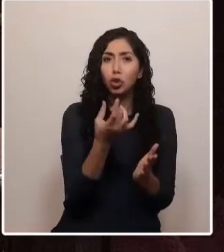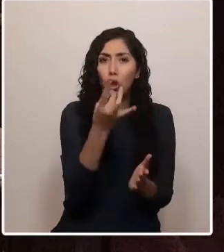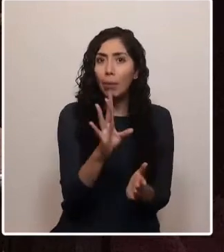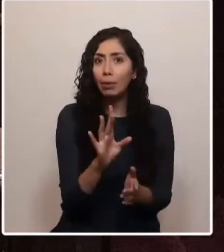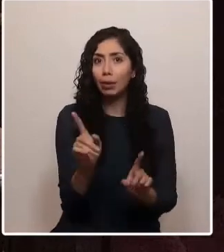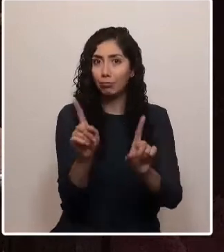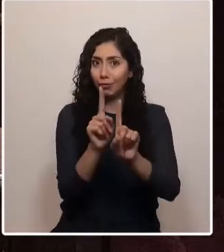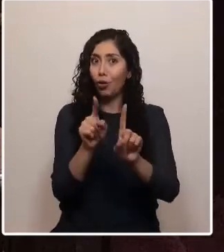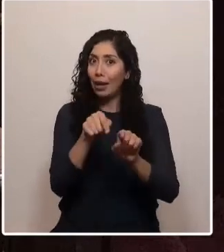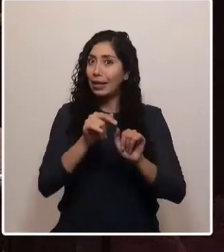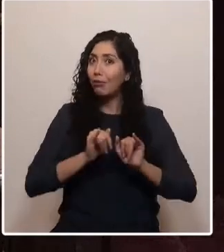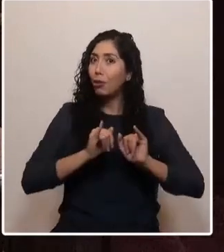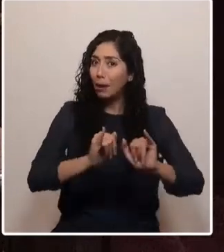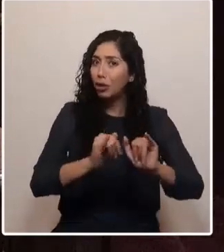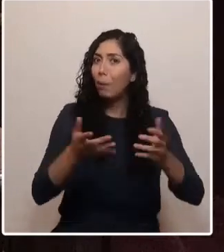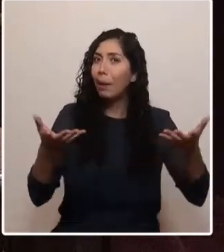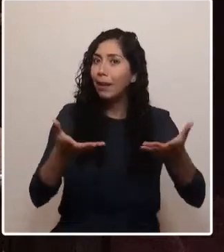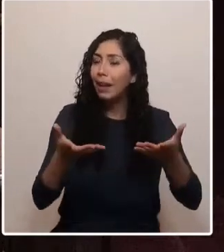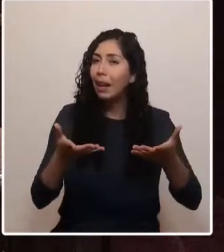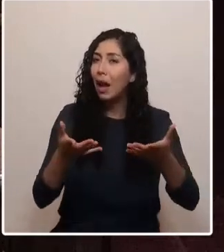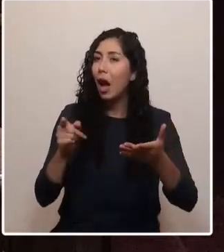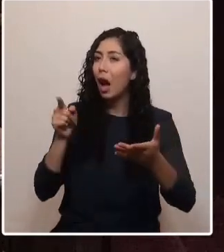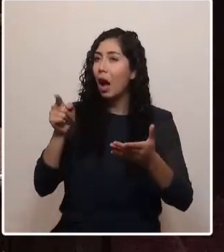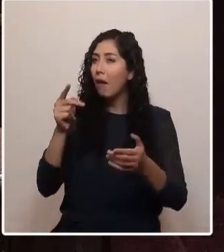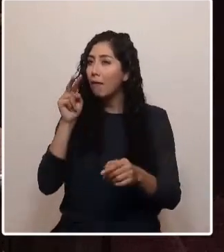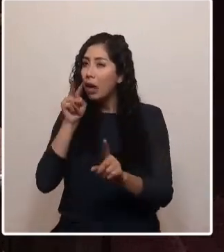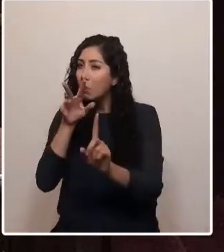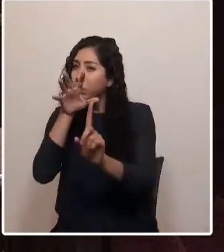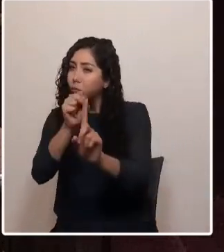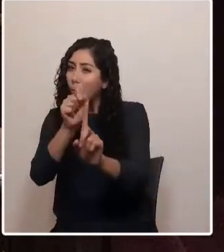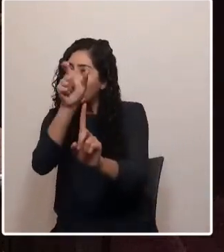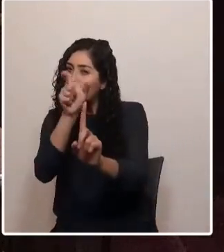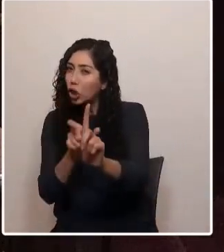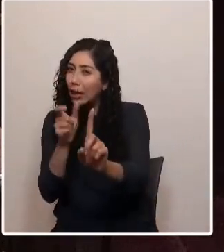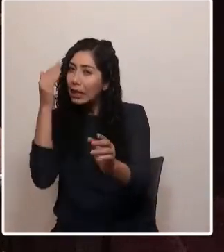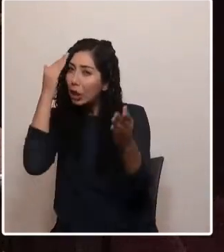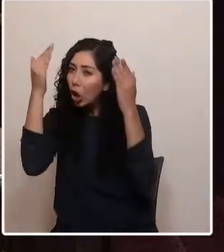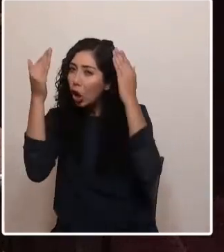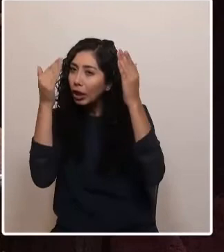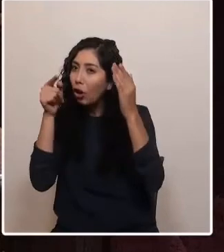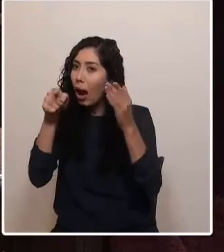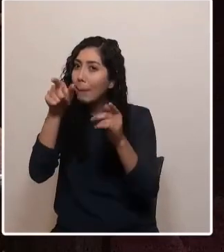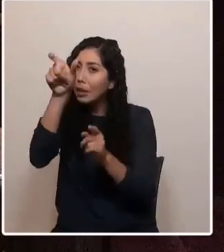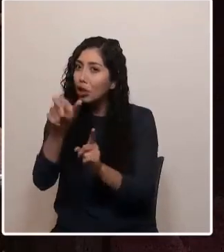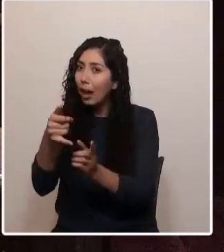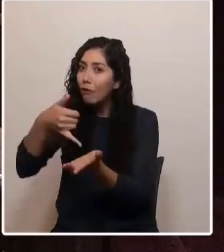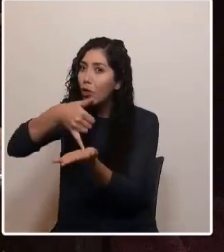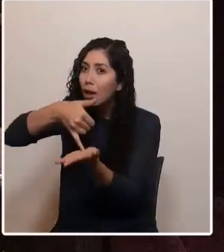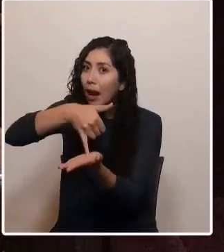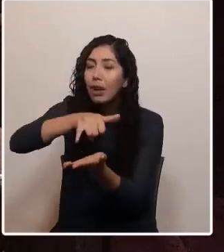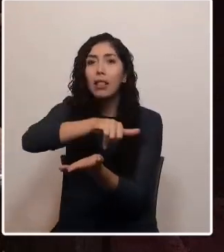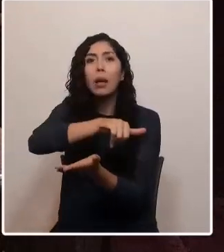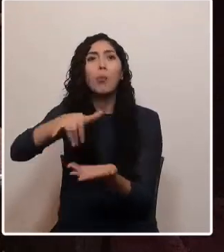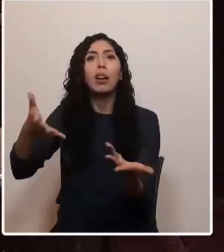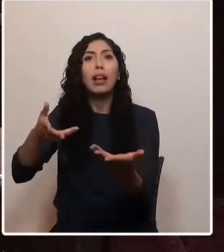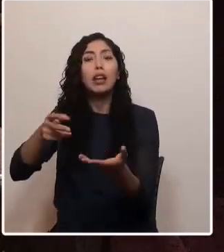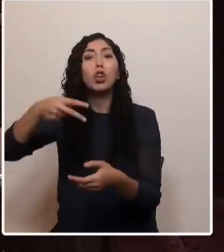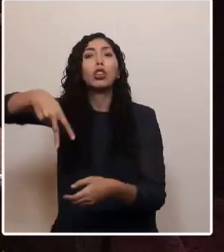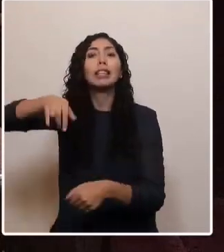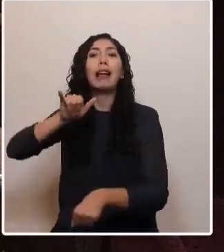Esta información sirve para construir perfiles psicológicos y detectar ciudadanos vulnerables a los que luego, ¿qué pasa? Se le bombardea con noticias